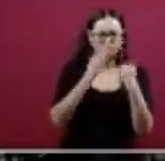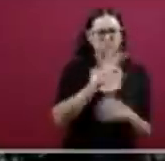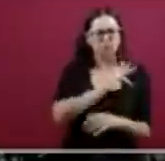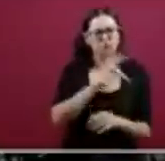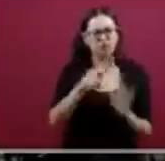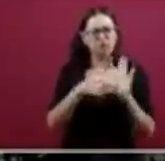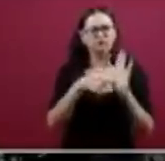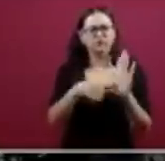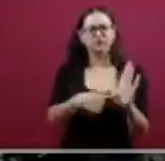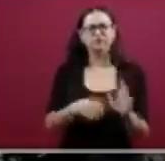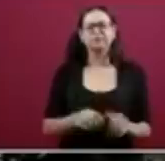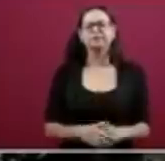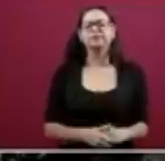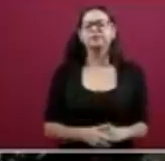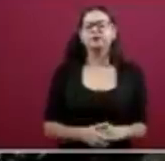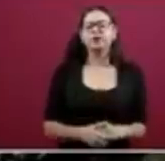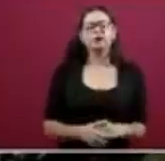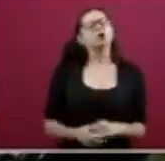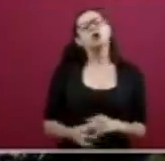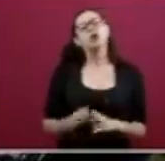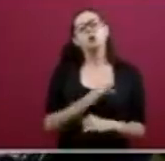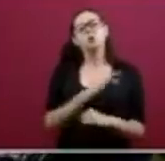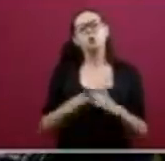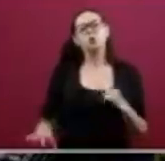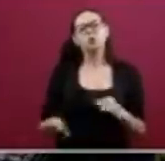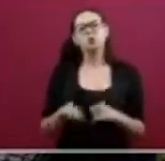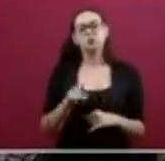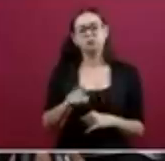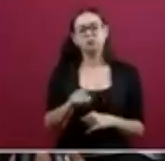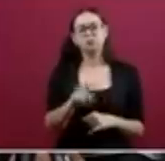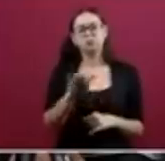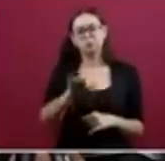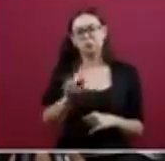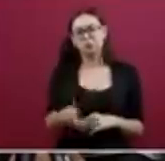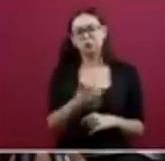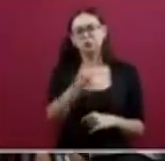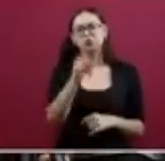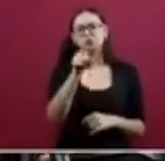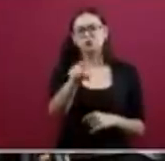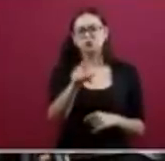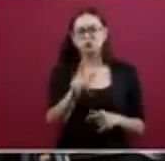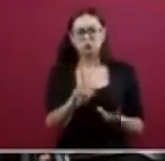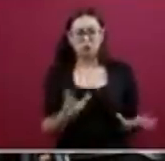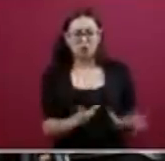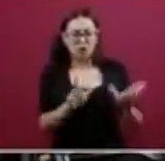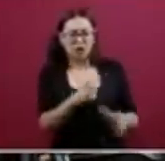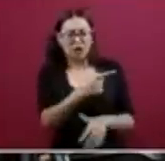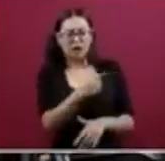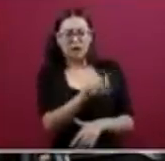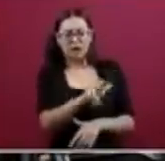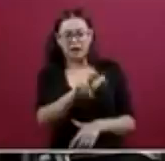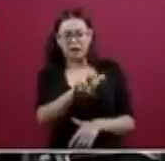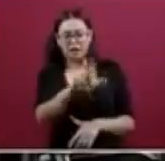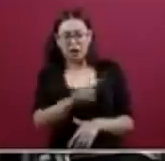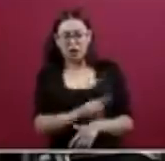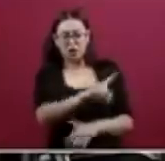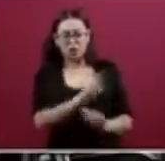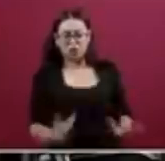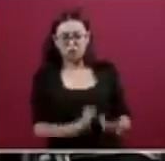Por último, ¿usted impulsó la llegada de Guerrero a este puesto o fue algo estrictamente de la secretaria Sánchez Cordero?